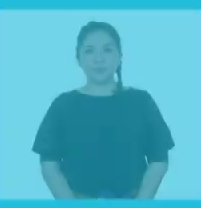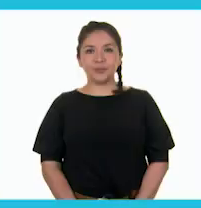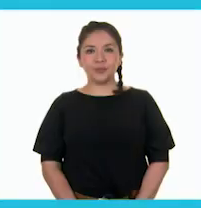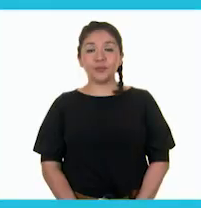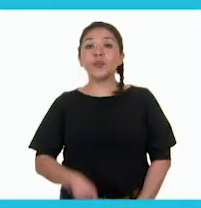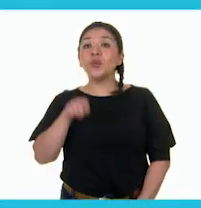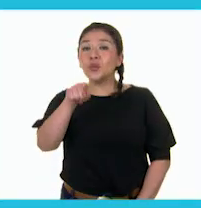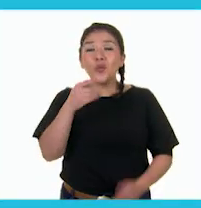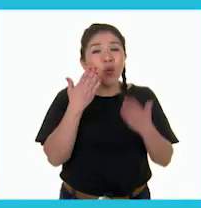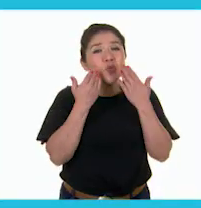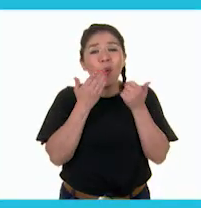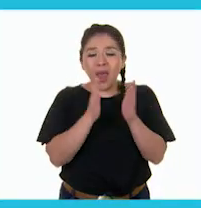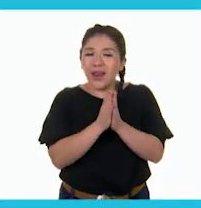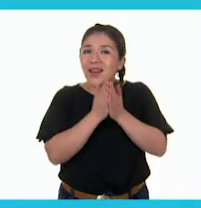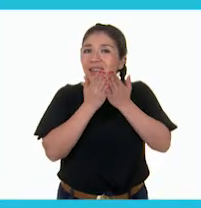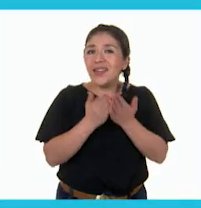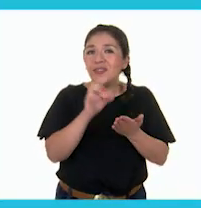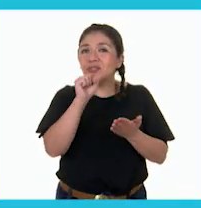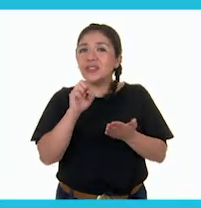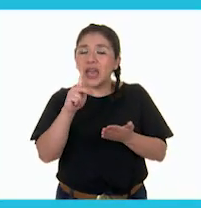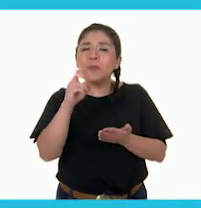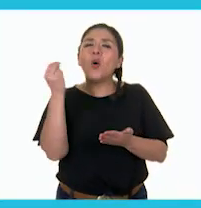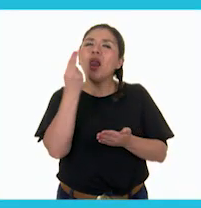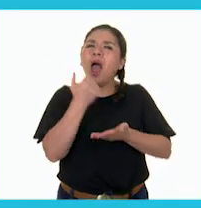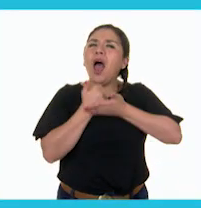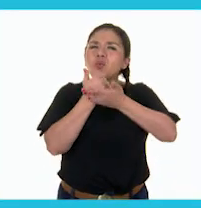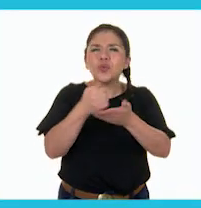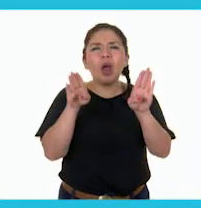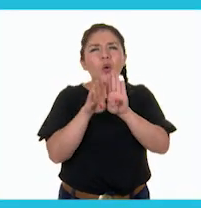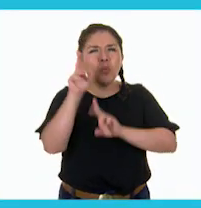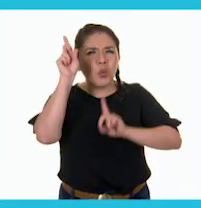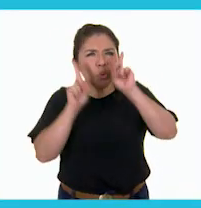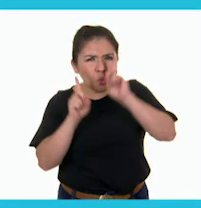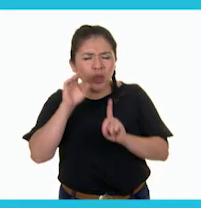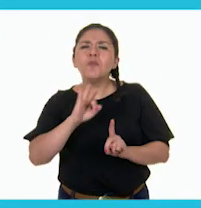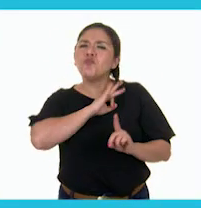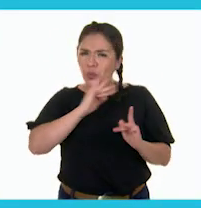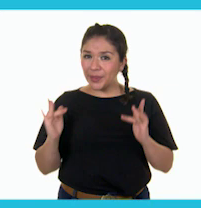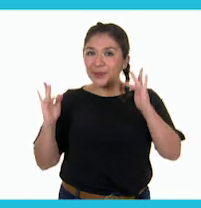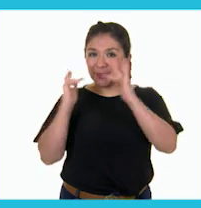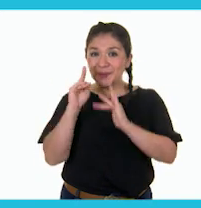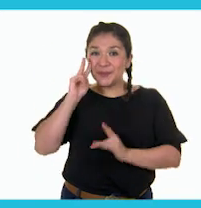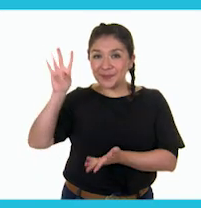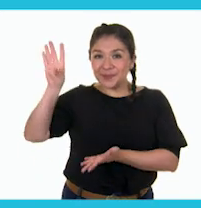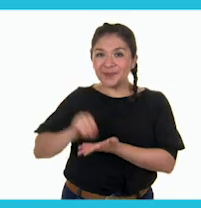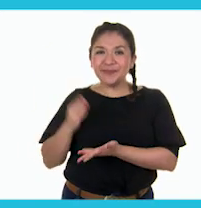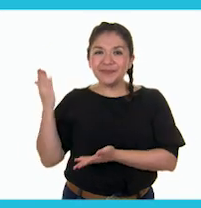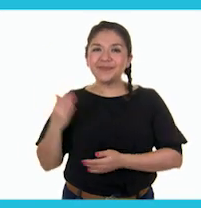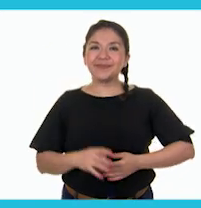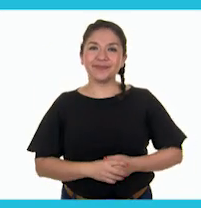Si no tienes el libro de texto o necesitas ayuda para resolver tus dudas, contáctanos.